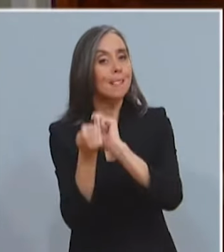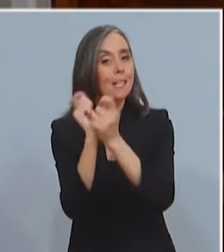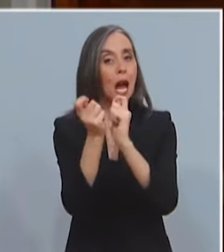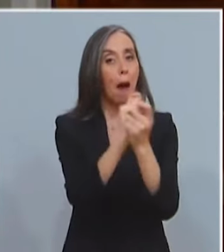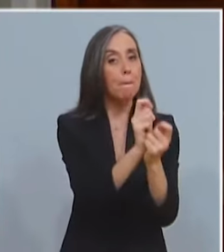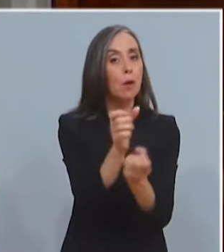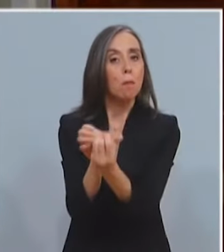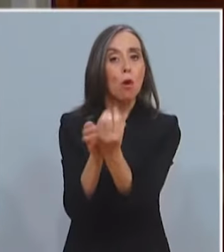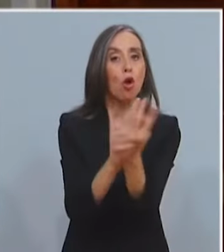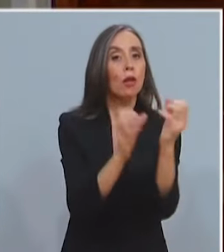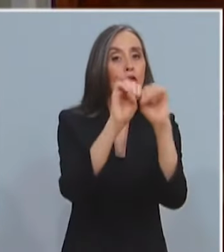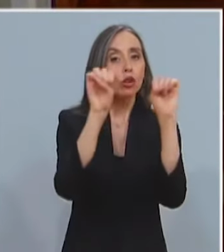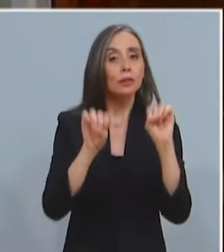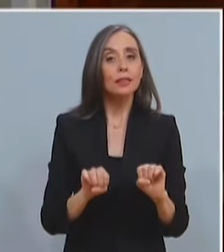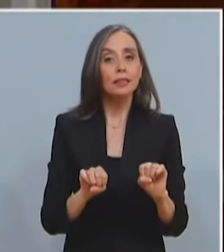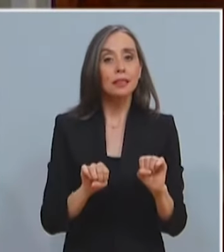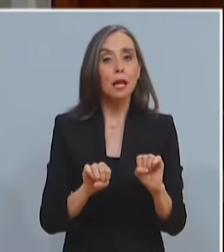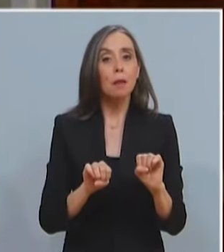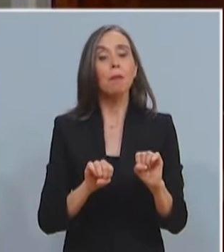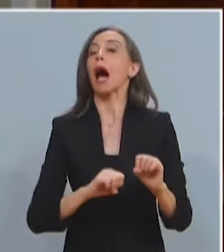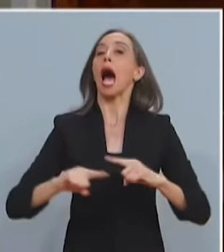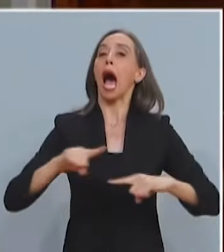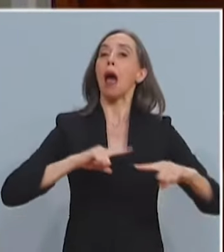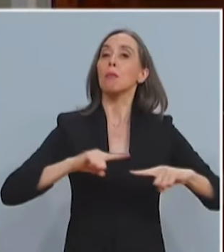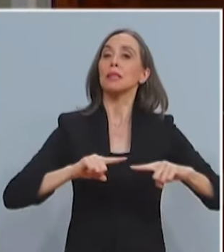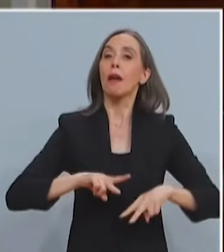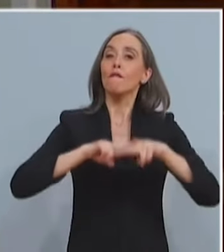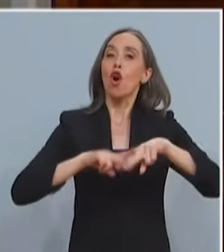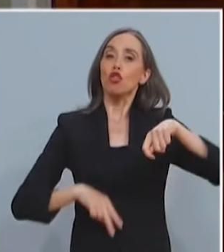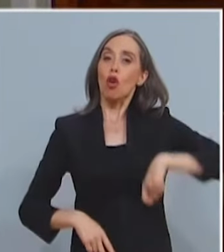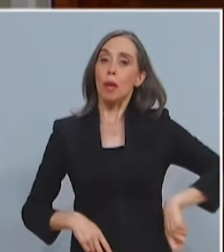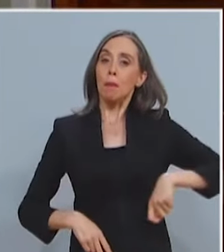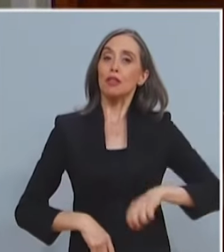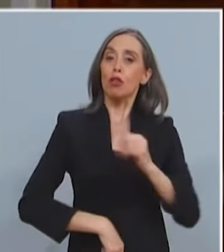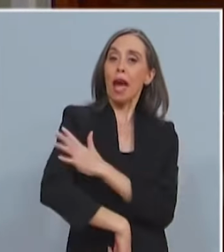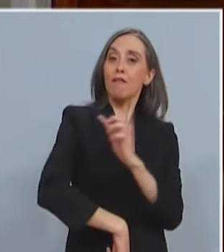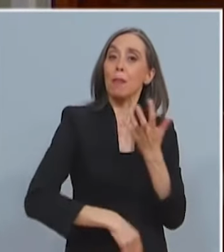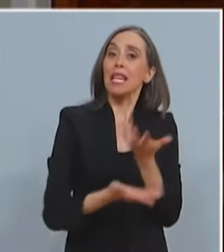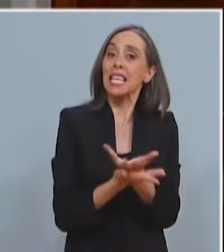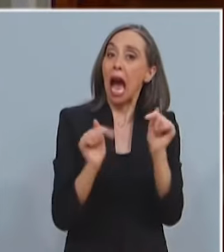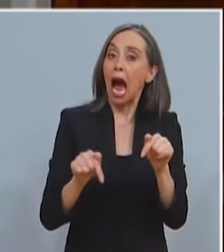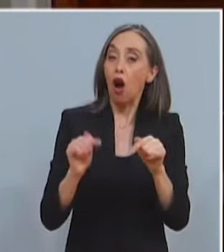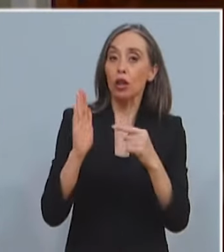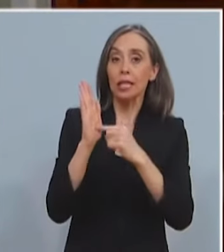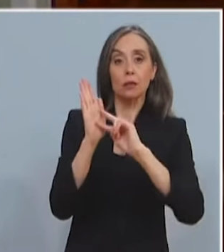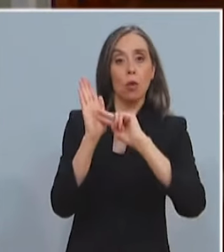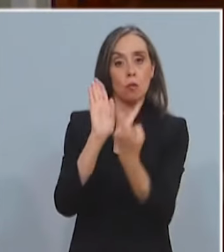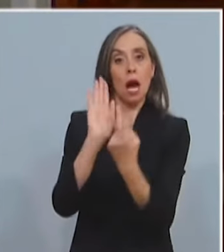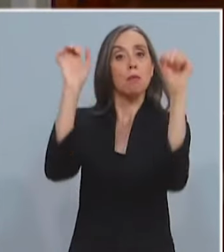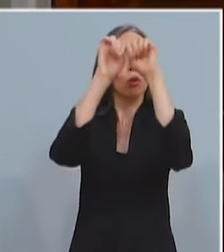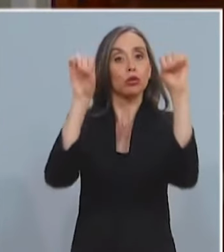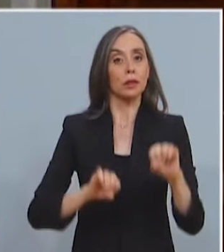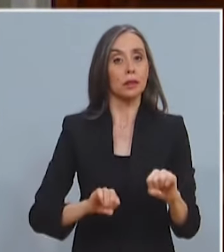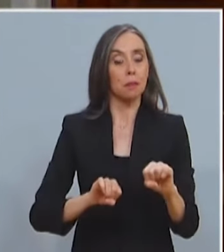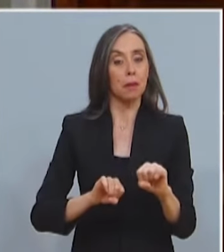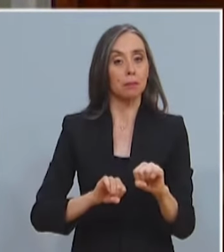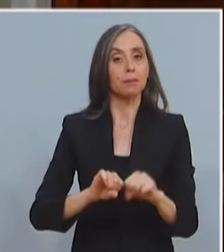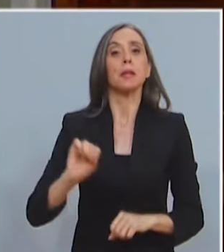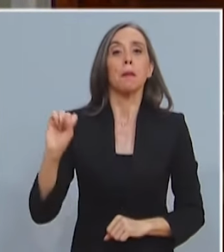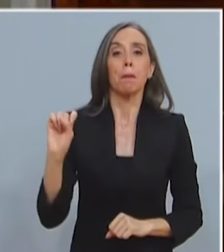modernizaciones al sistema de administración de fondos de pensiones que tenemos hoy día que constituyen una reforma estructural primero